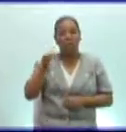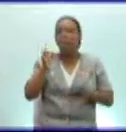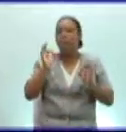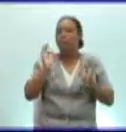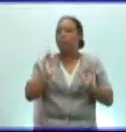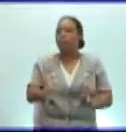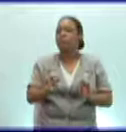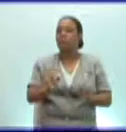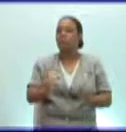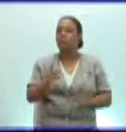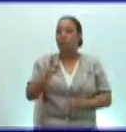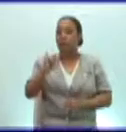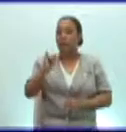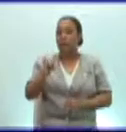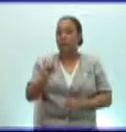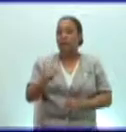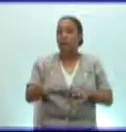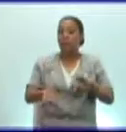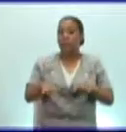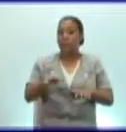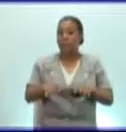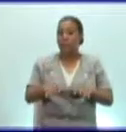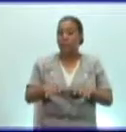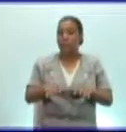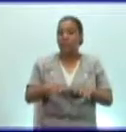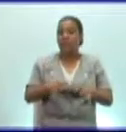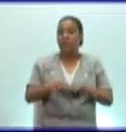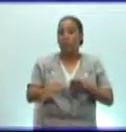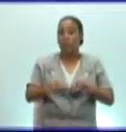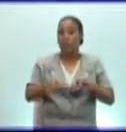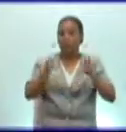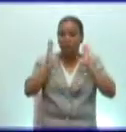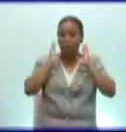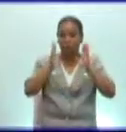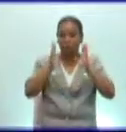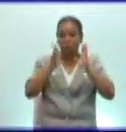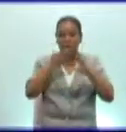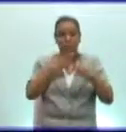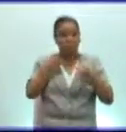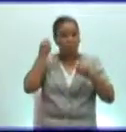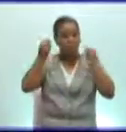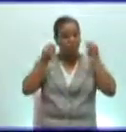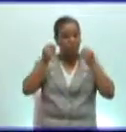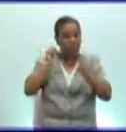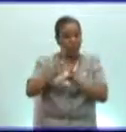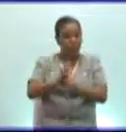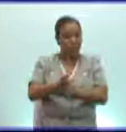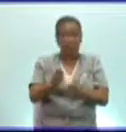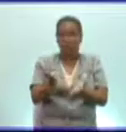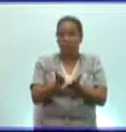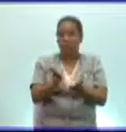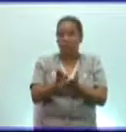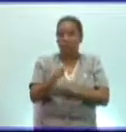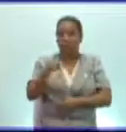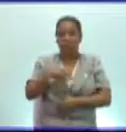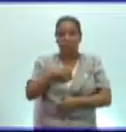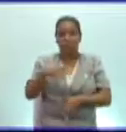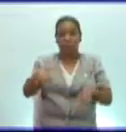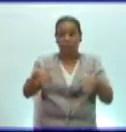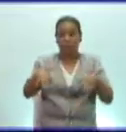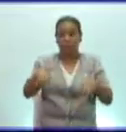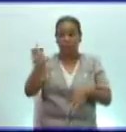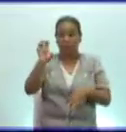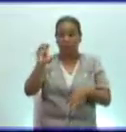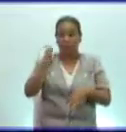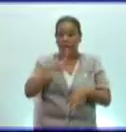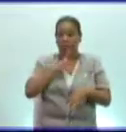equilibrio en función de las concentraciones, como estábamos analizando desde el inicio de la clase. Aquí tenemos un electrolito débil, por tanto